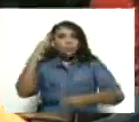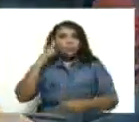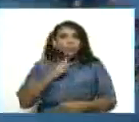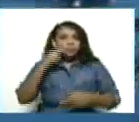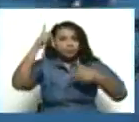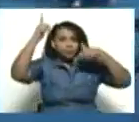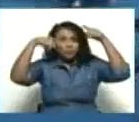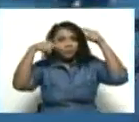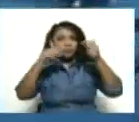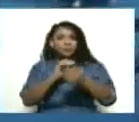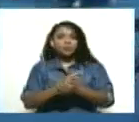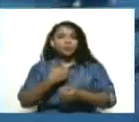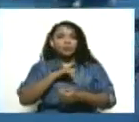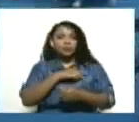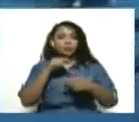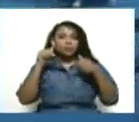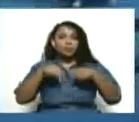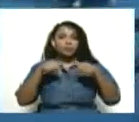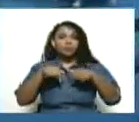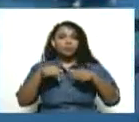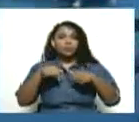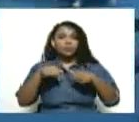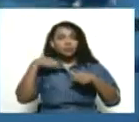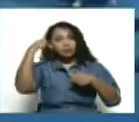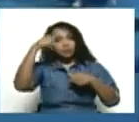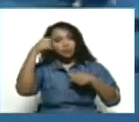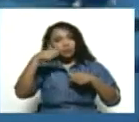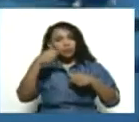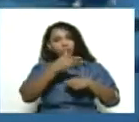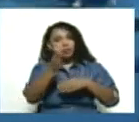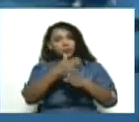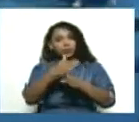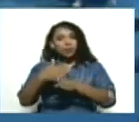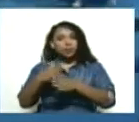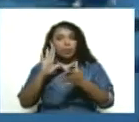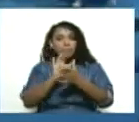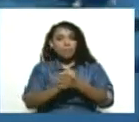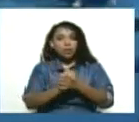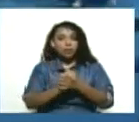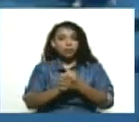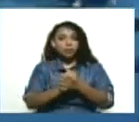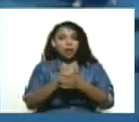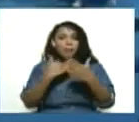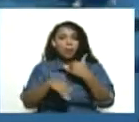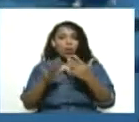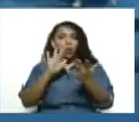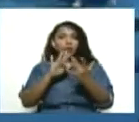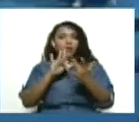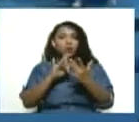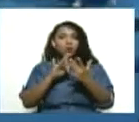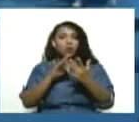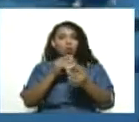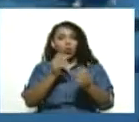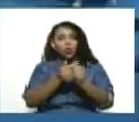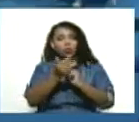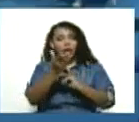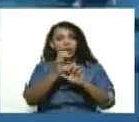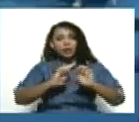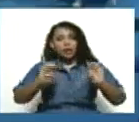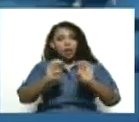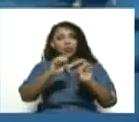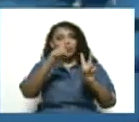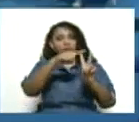Hugo Chávez frías Nosotros con estas imágenes que compartimos con ustedes compañeros compañeras vamos a retornar el contacto con ustedes a los estudios